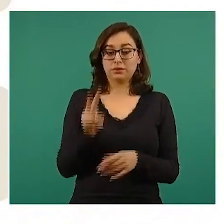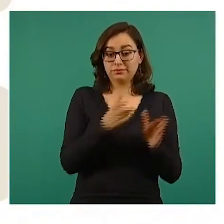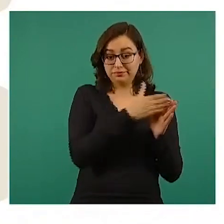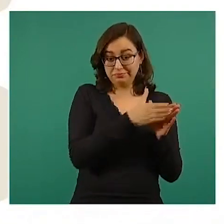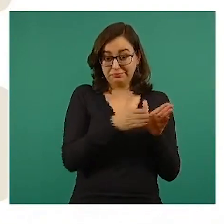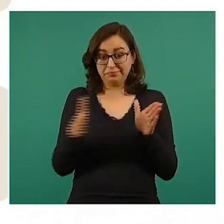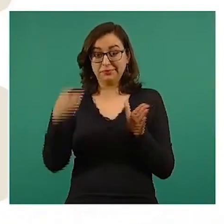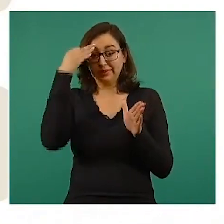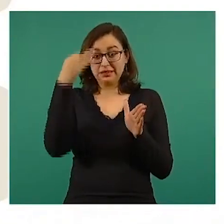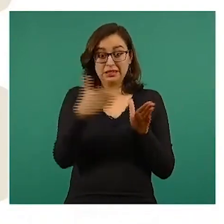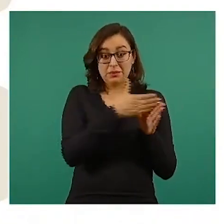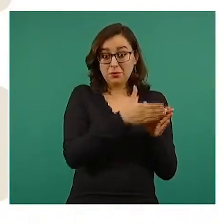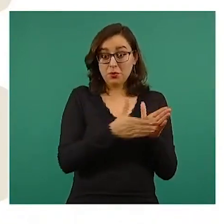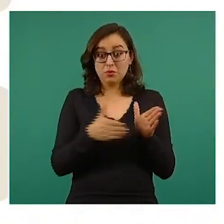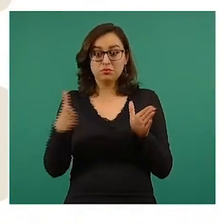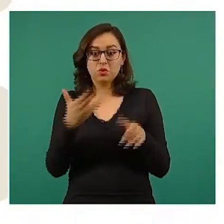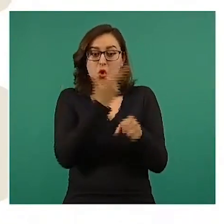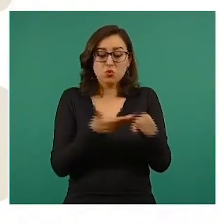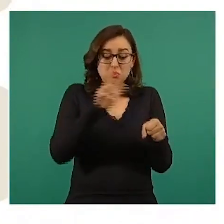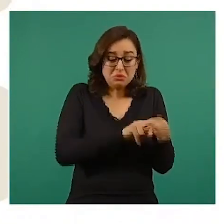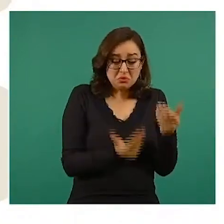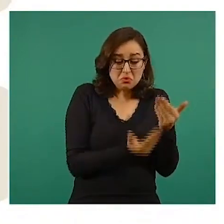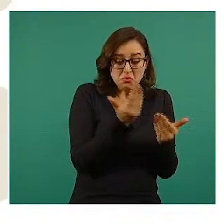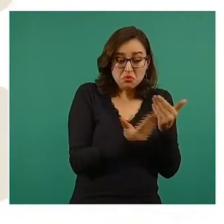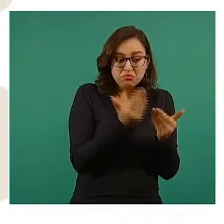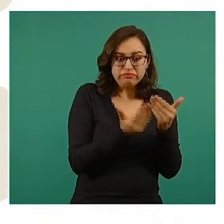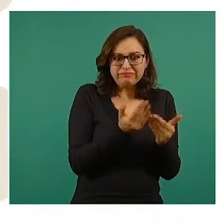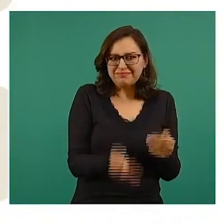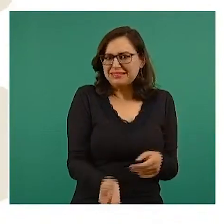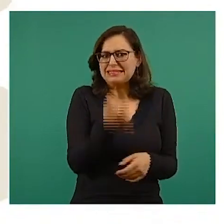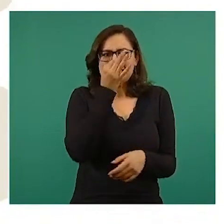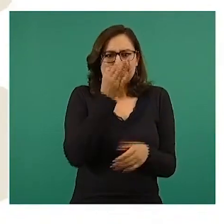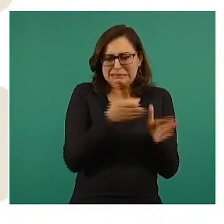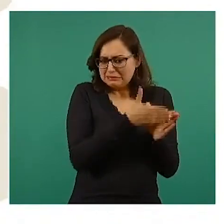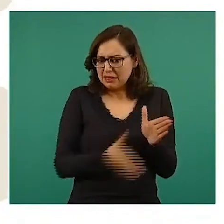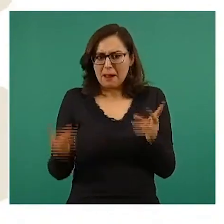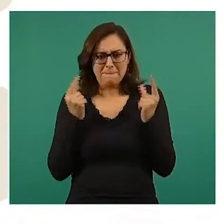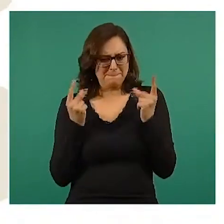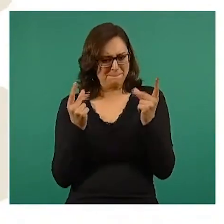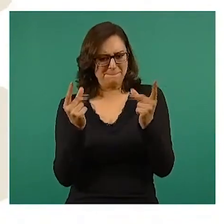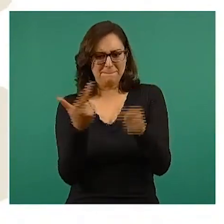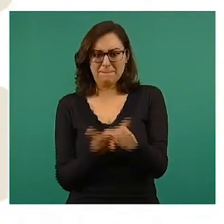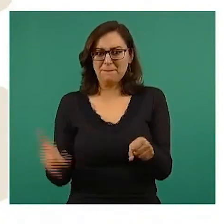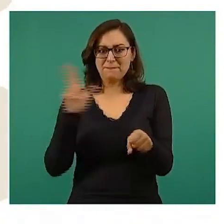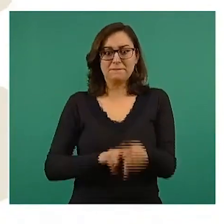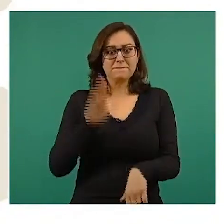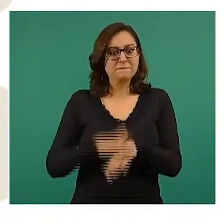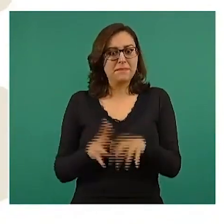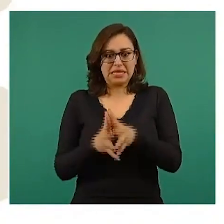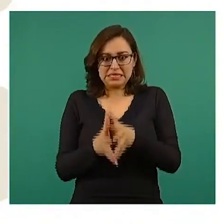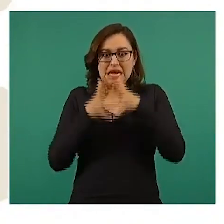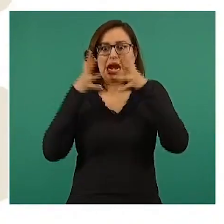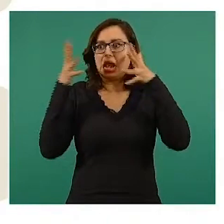muy notoria la ampliación de la capacidad hospitalaria. 7 veces para el caso de las camas generales y